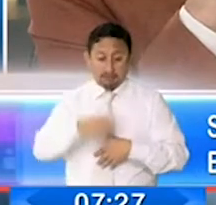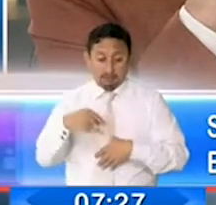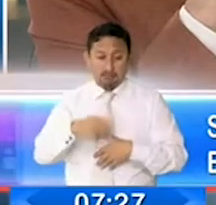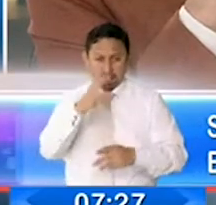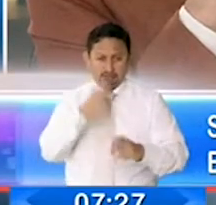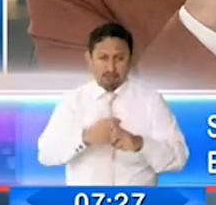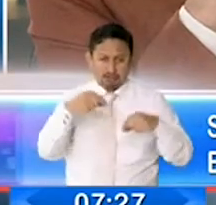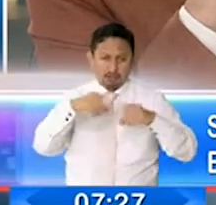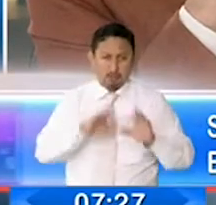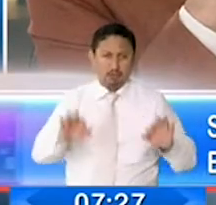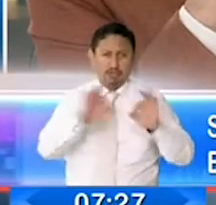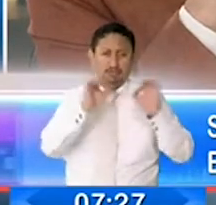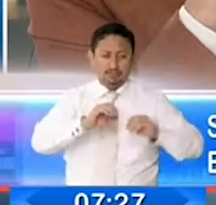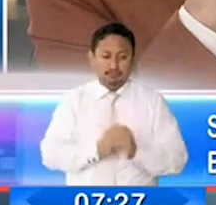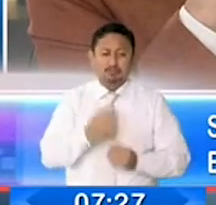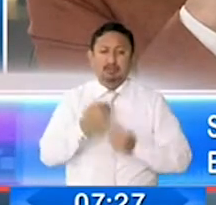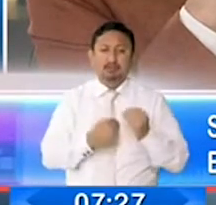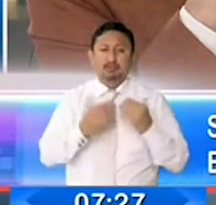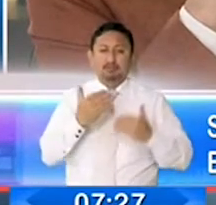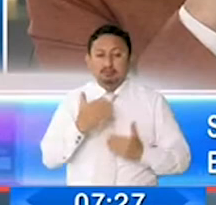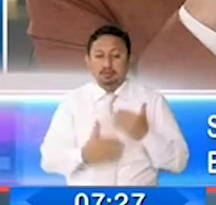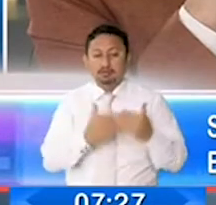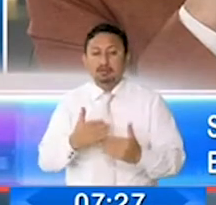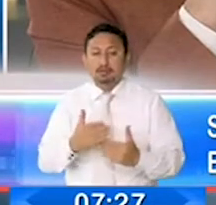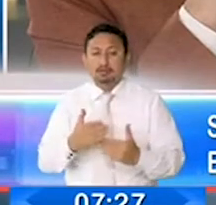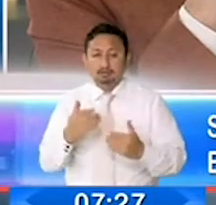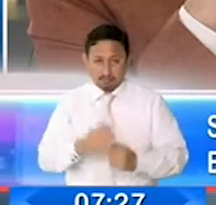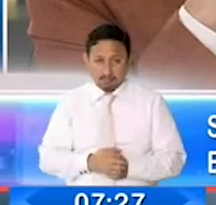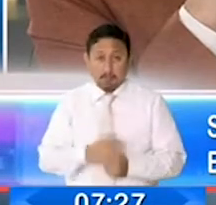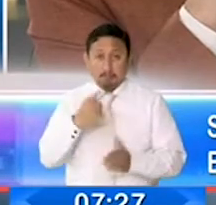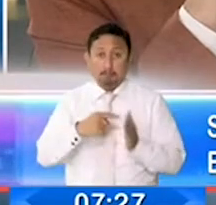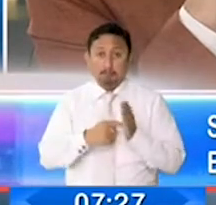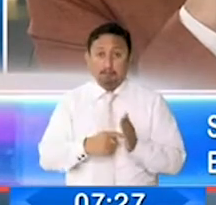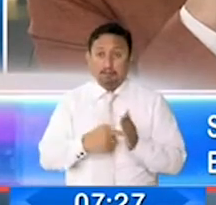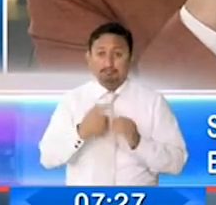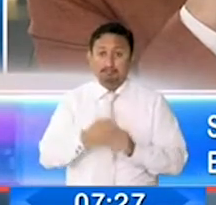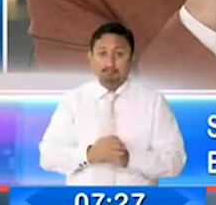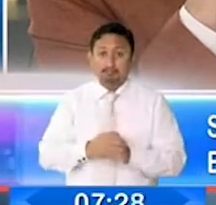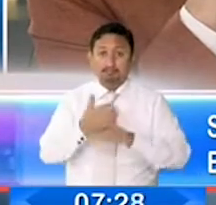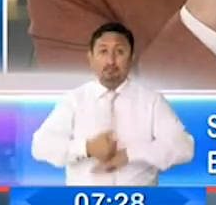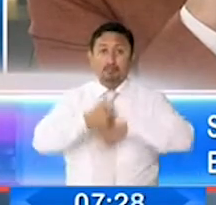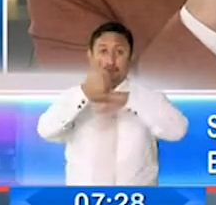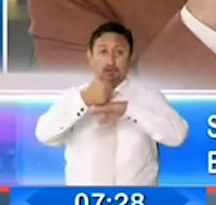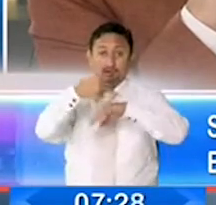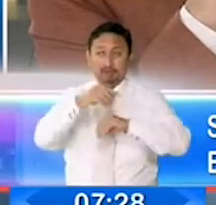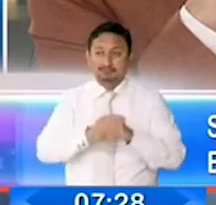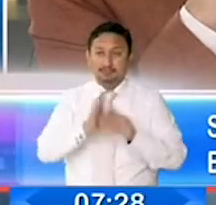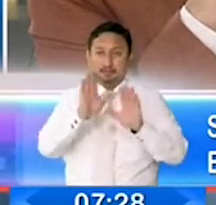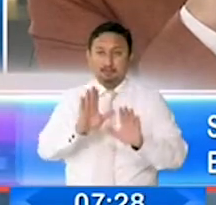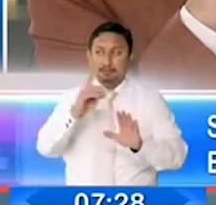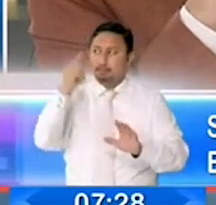concretos, que es importante. Tenemos que avanzar en la jurisprudencia. Una alta corte tiene que generar pensamiento